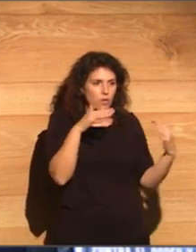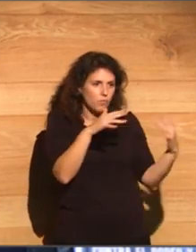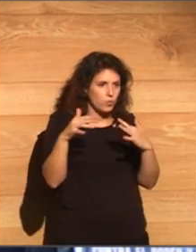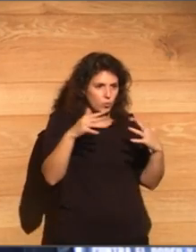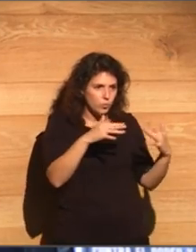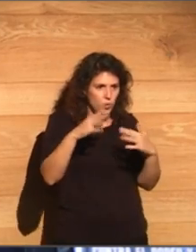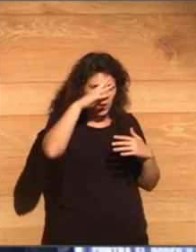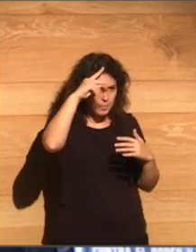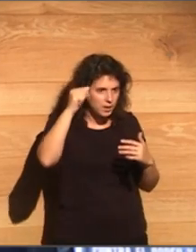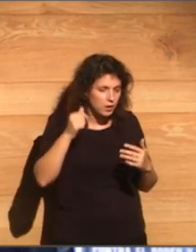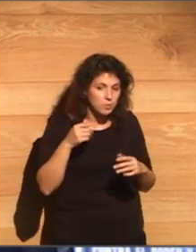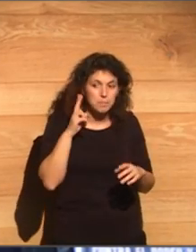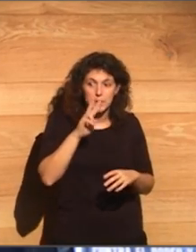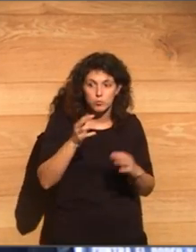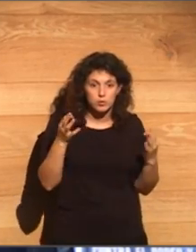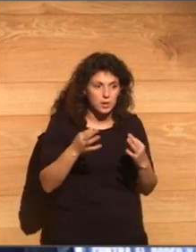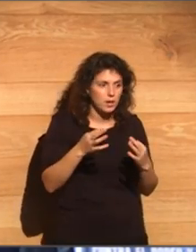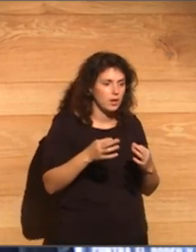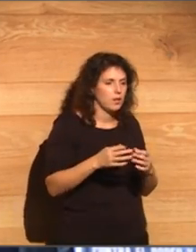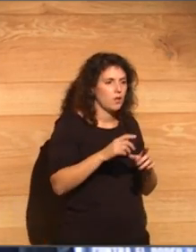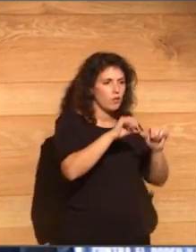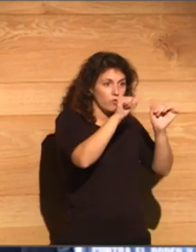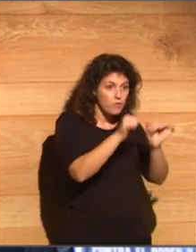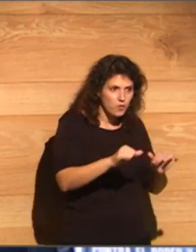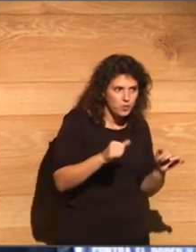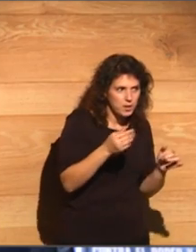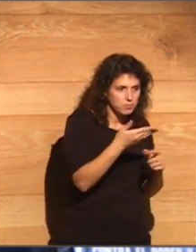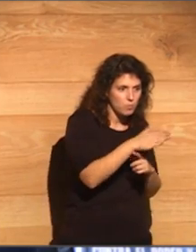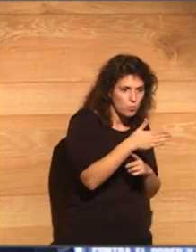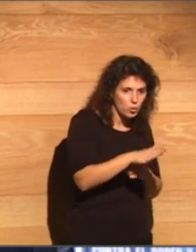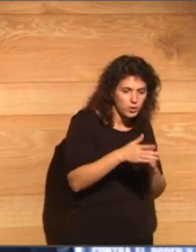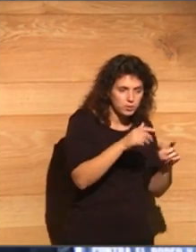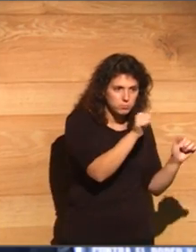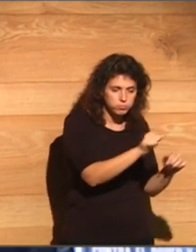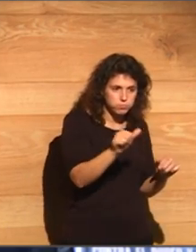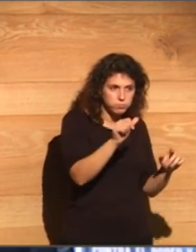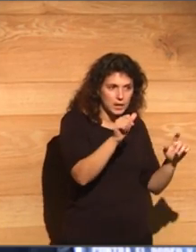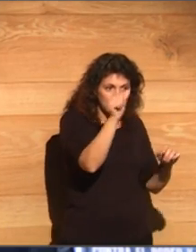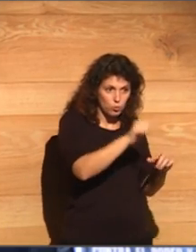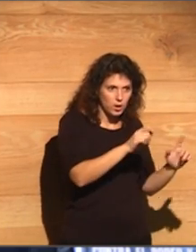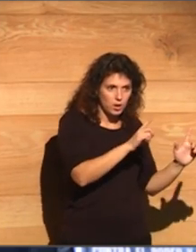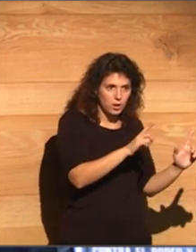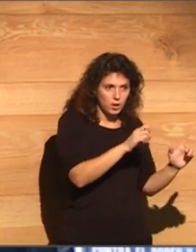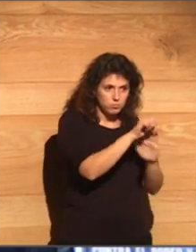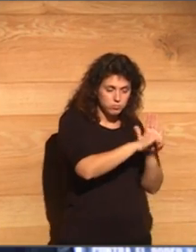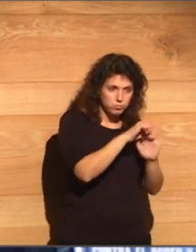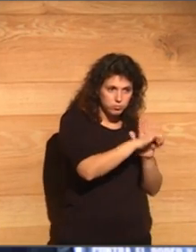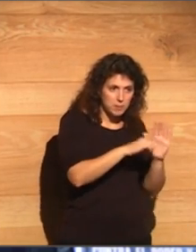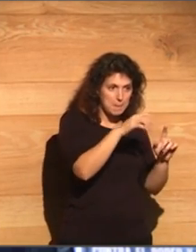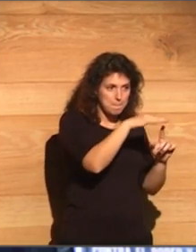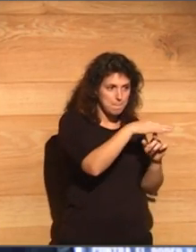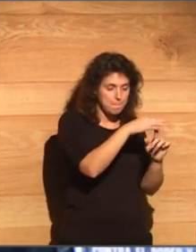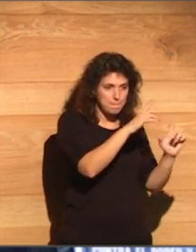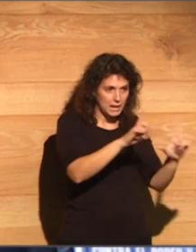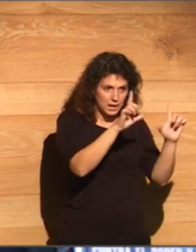embargo, lo que vemos aquí es una especie de clase sobre formas de morir y sobre la pena de muerte, rodada en plano secuencia, esta vez con Steadicam, por primera